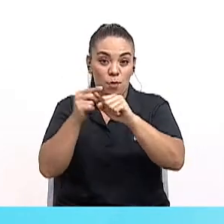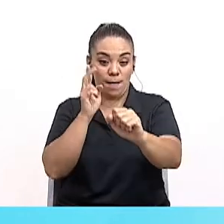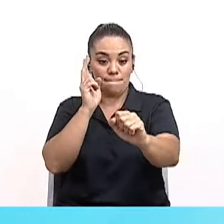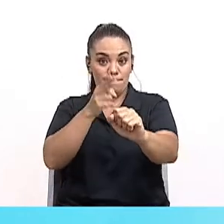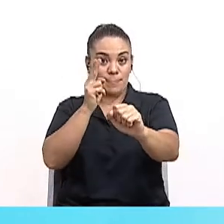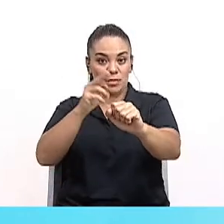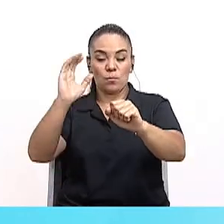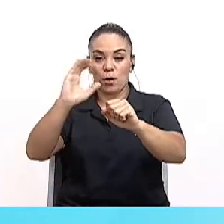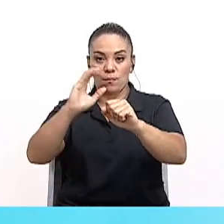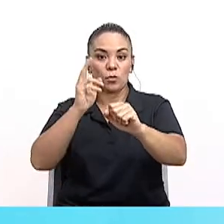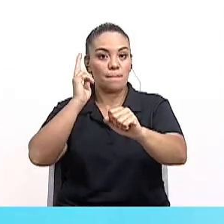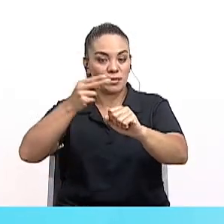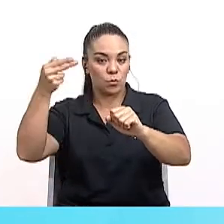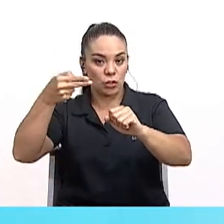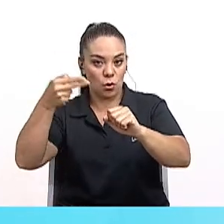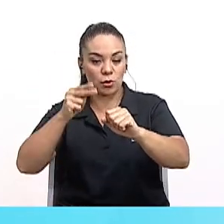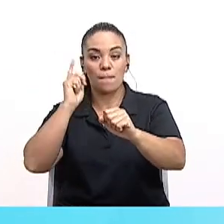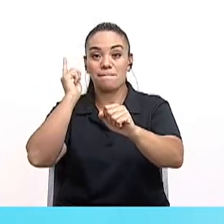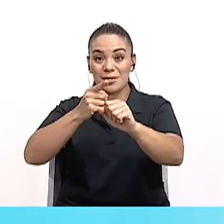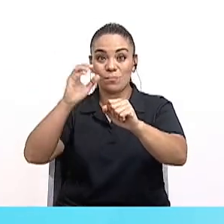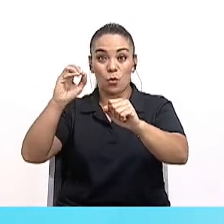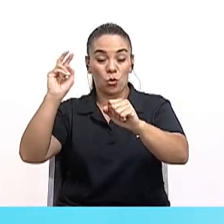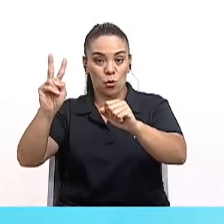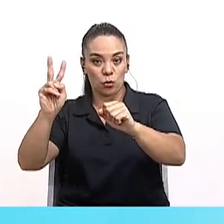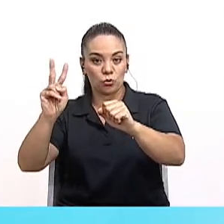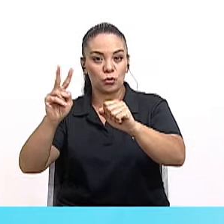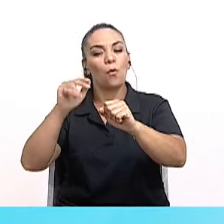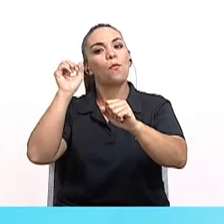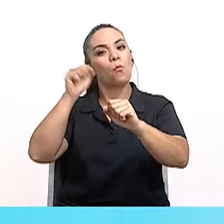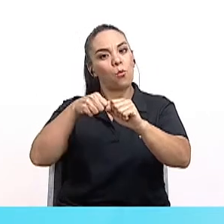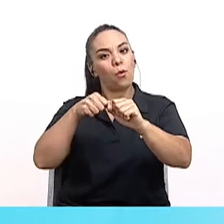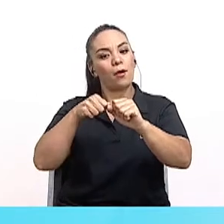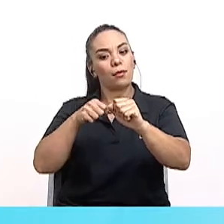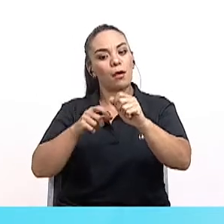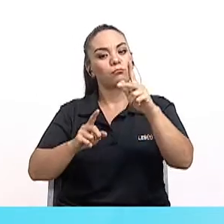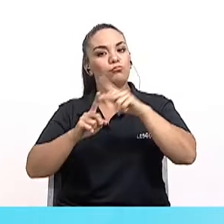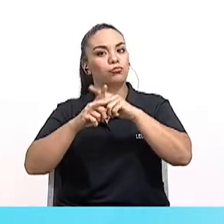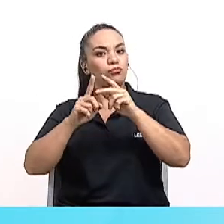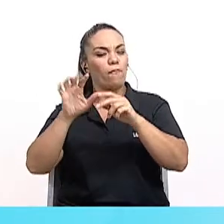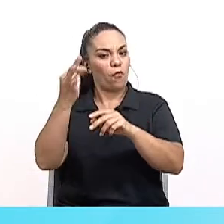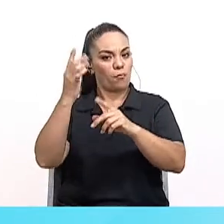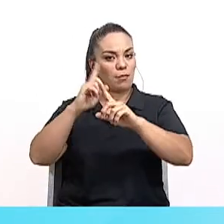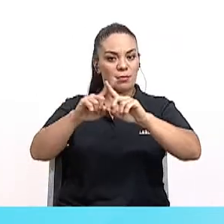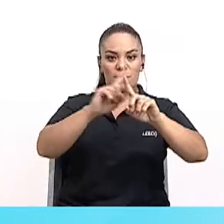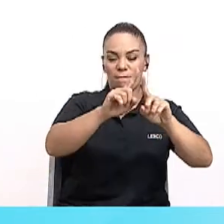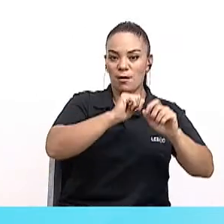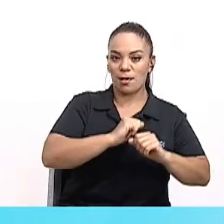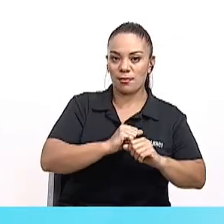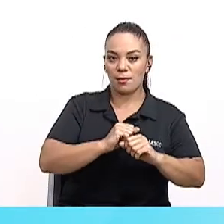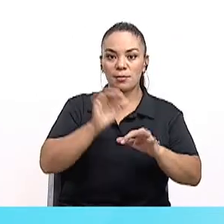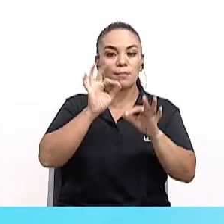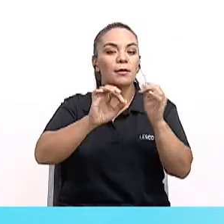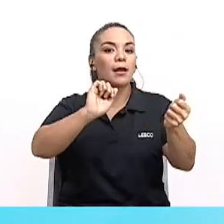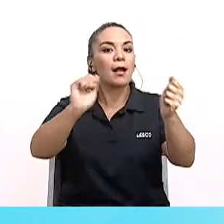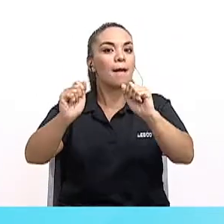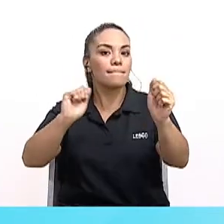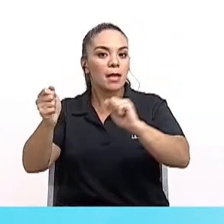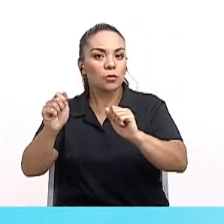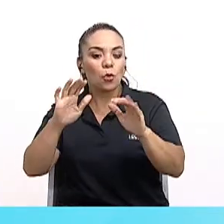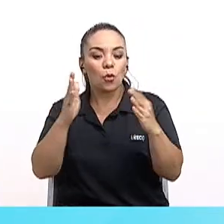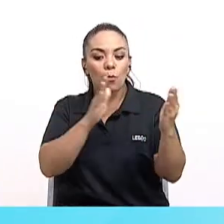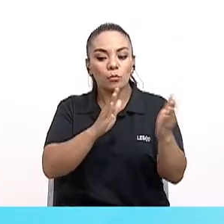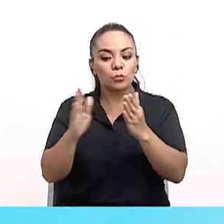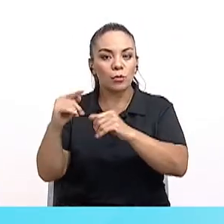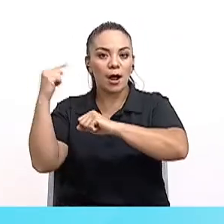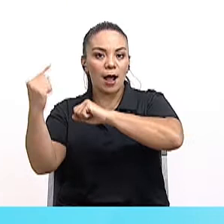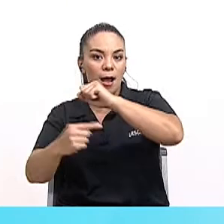misma cantidad de hidrógeno y misma cantidad de oxígeno se podría presentar de formas diferentes, simplemente cambiando la forma en la que se organizan los átomos.